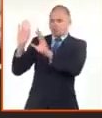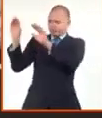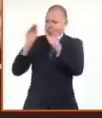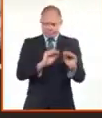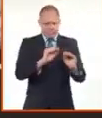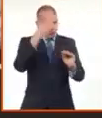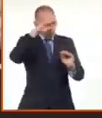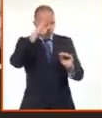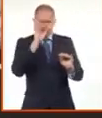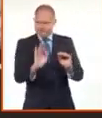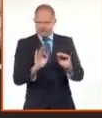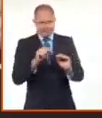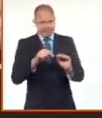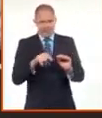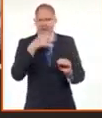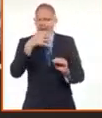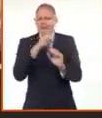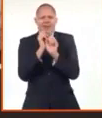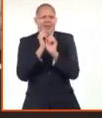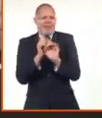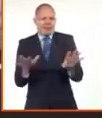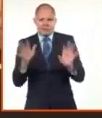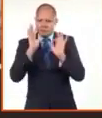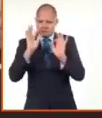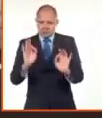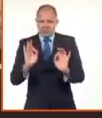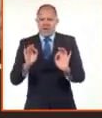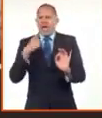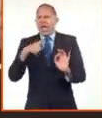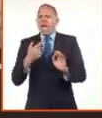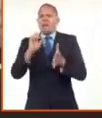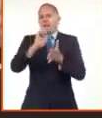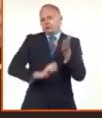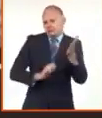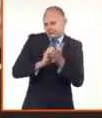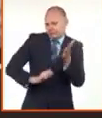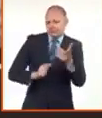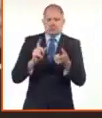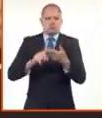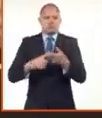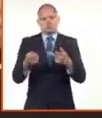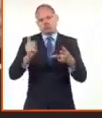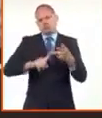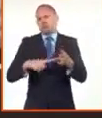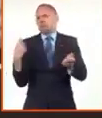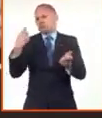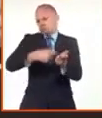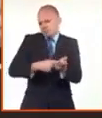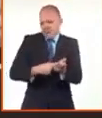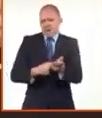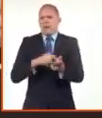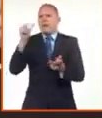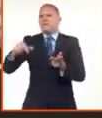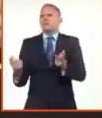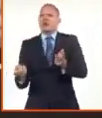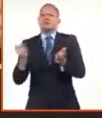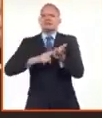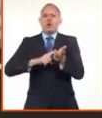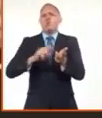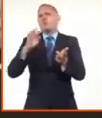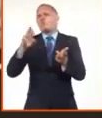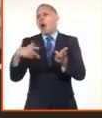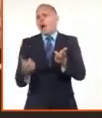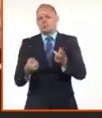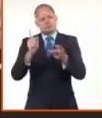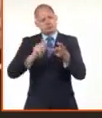transparencia en cuanto se refiere a impuestos, ingresos, cantidad de clientes, y